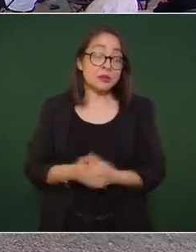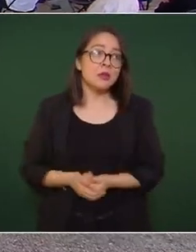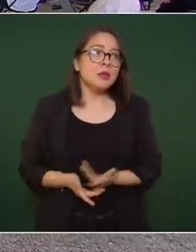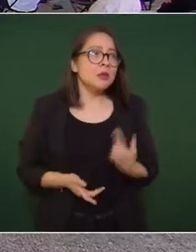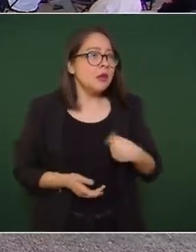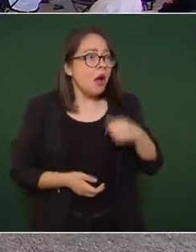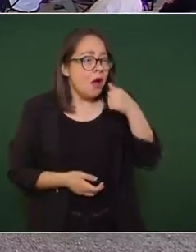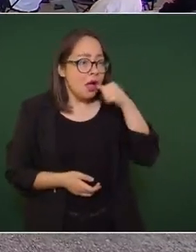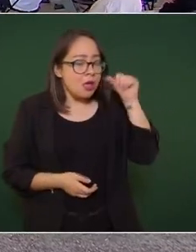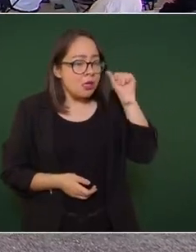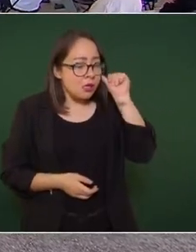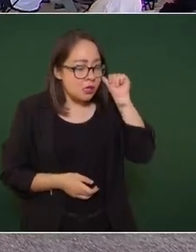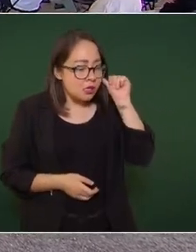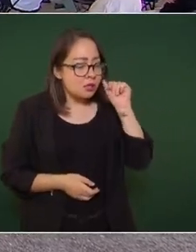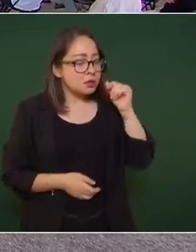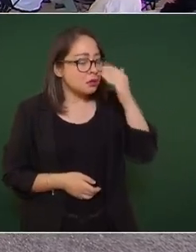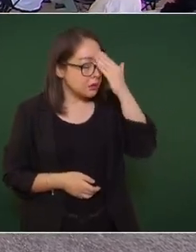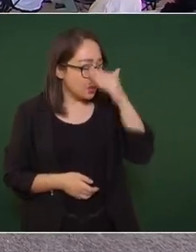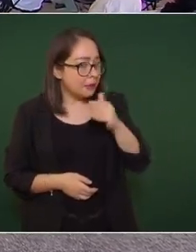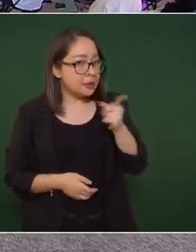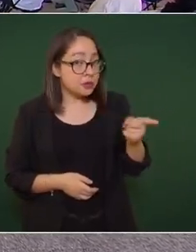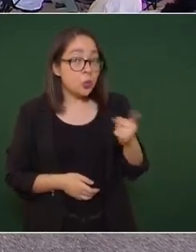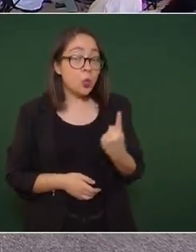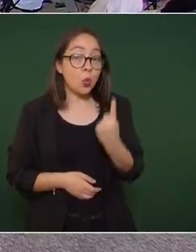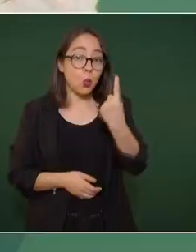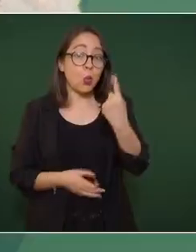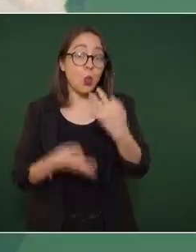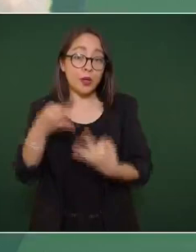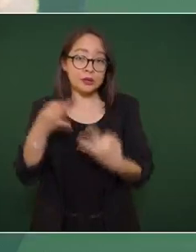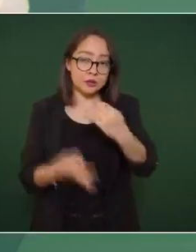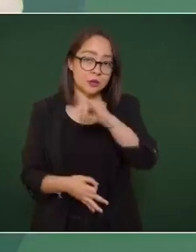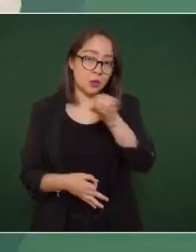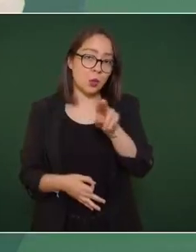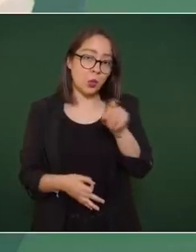castigaron a un juez. Fíjense